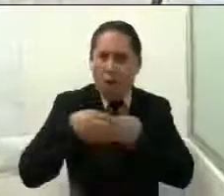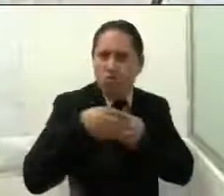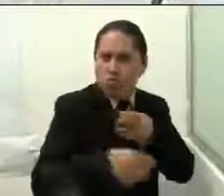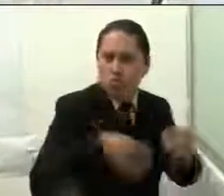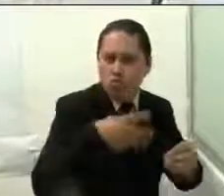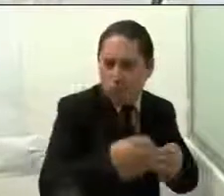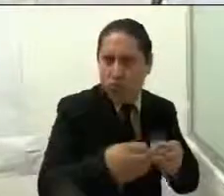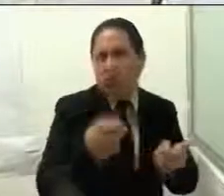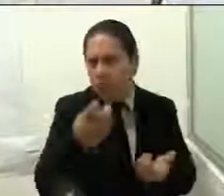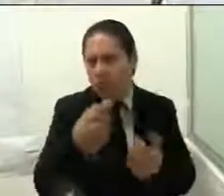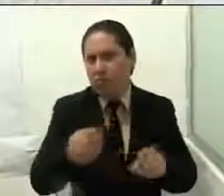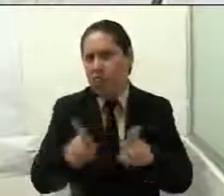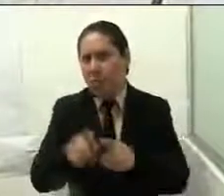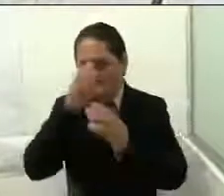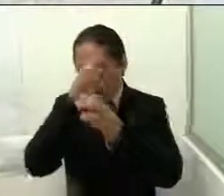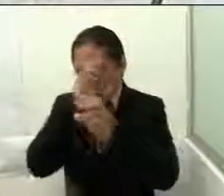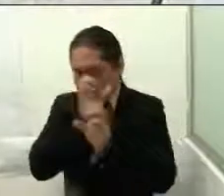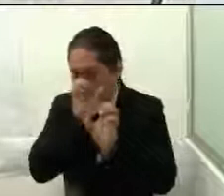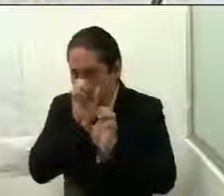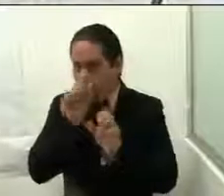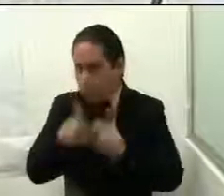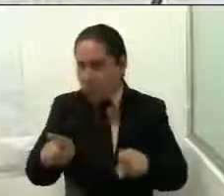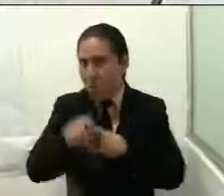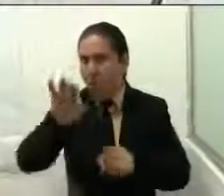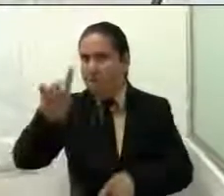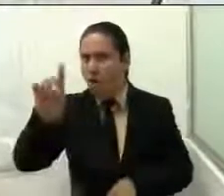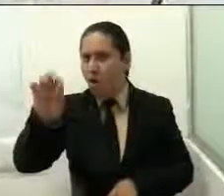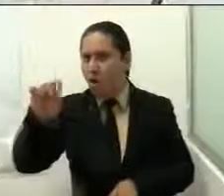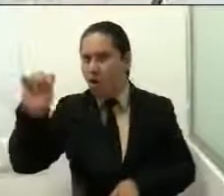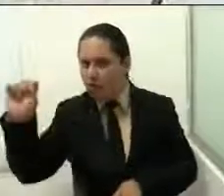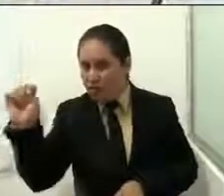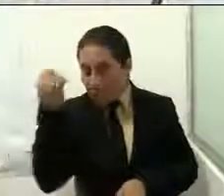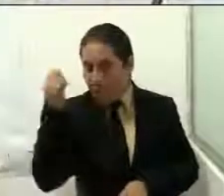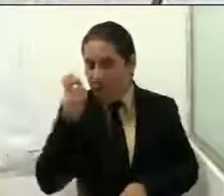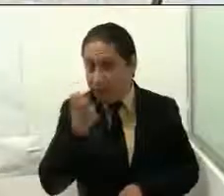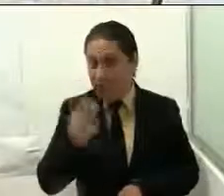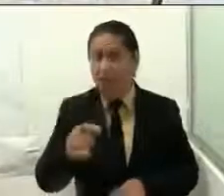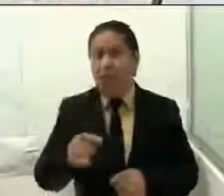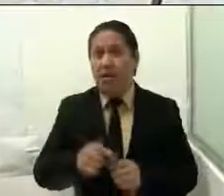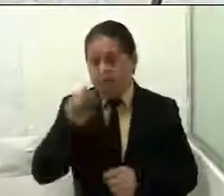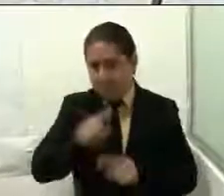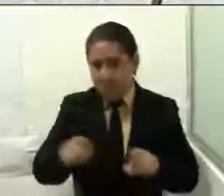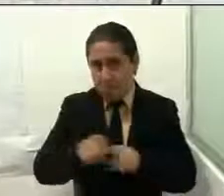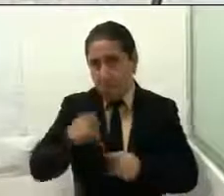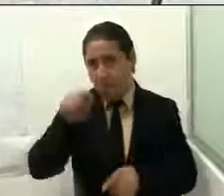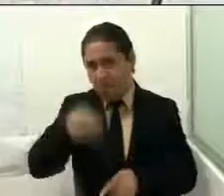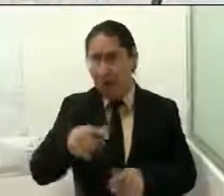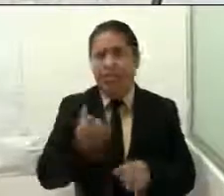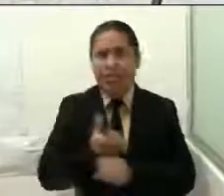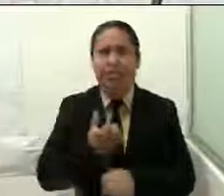través del laboratorio de biotecnología que será incluido en el semeji bo